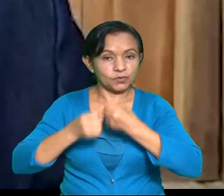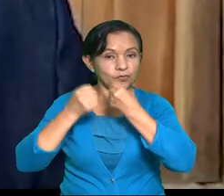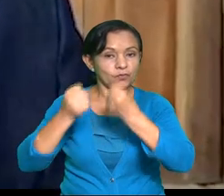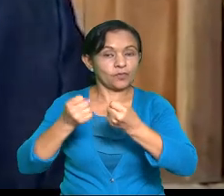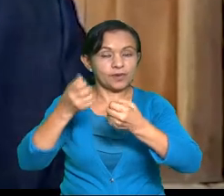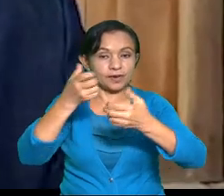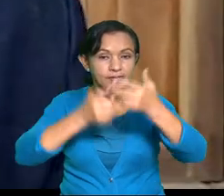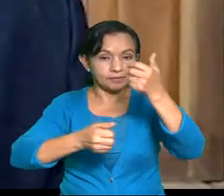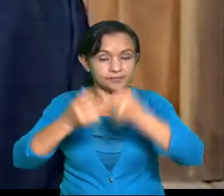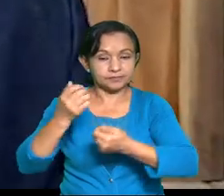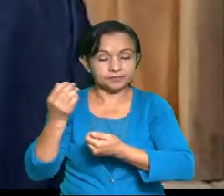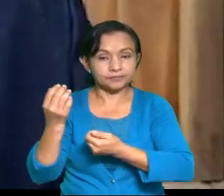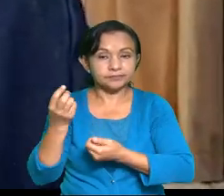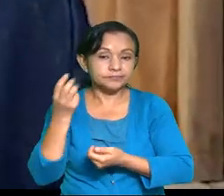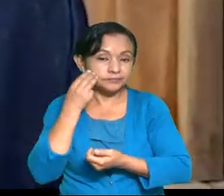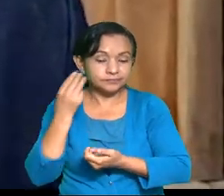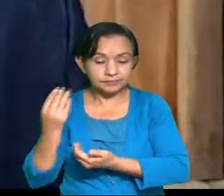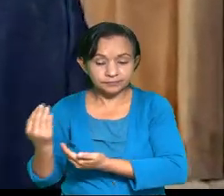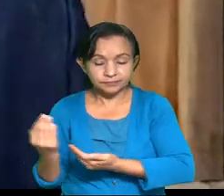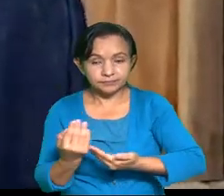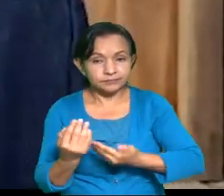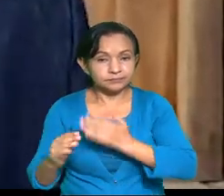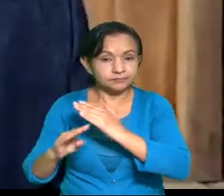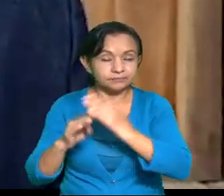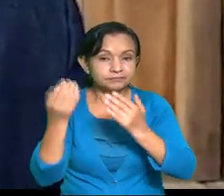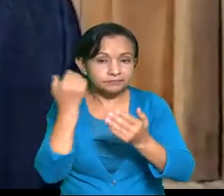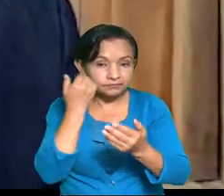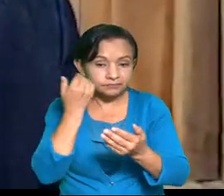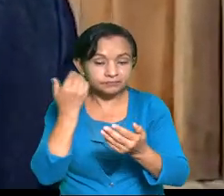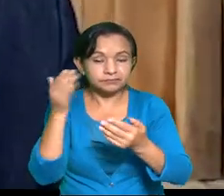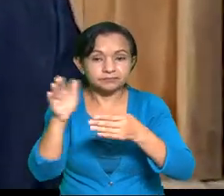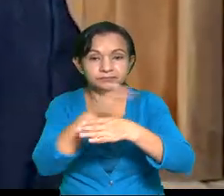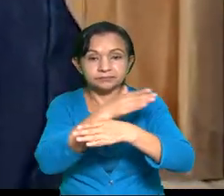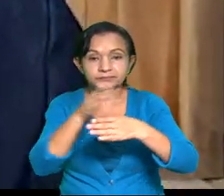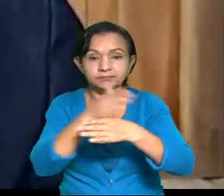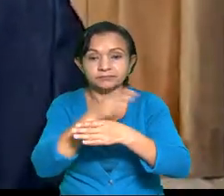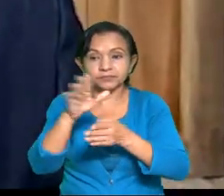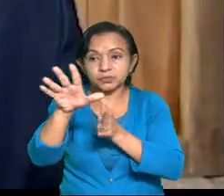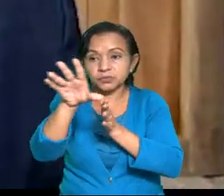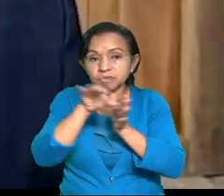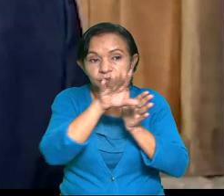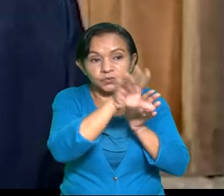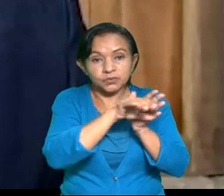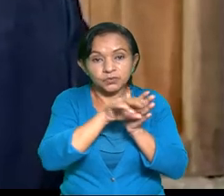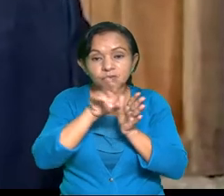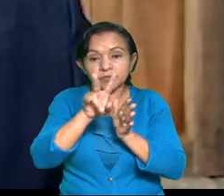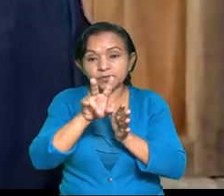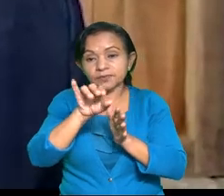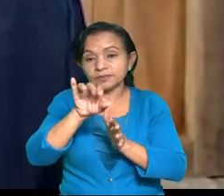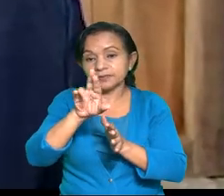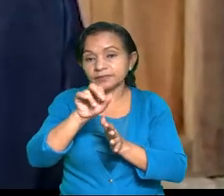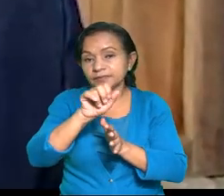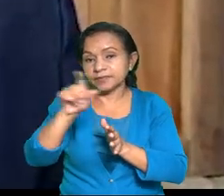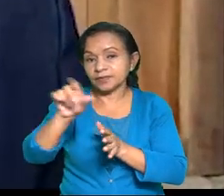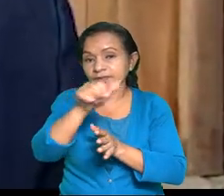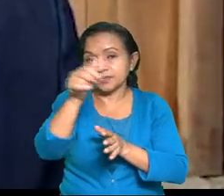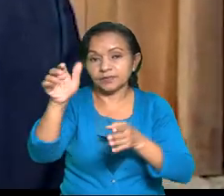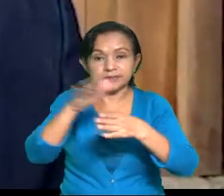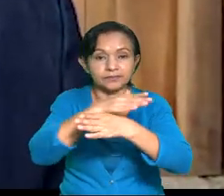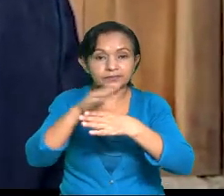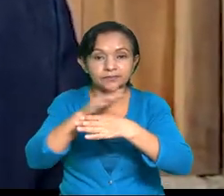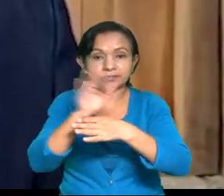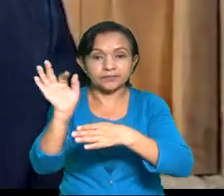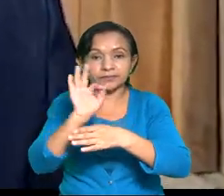leche materna previene infecciones, enfermedades bacterianas y virales y otro tipo